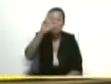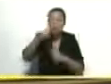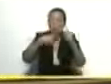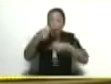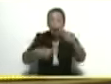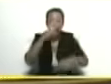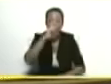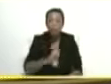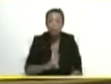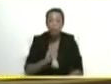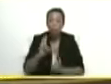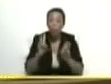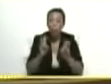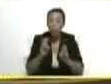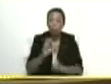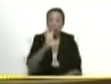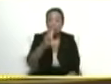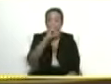debe